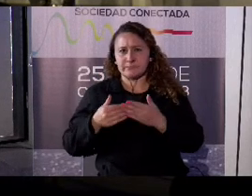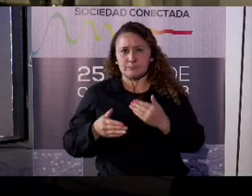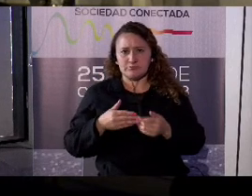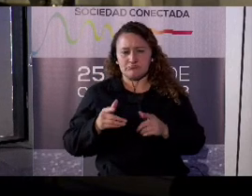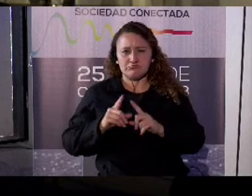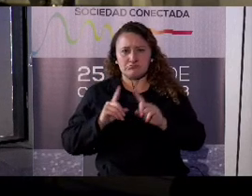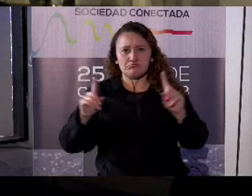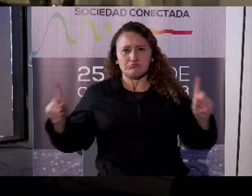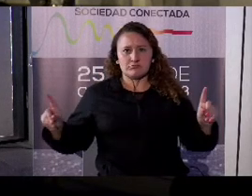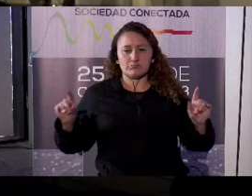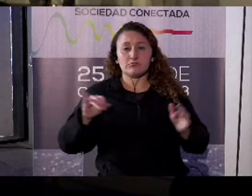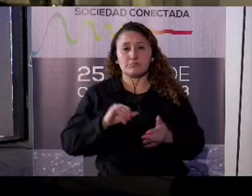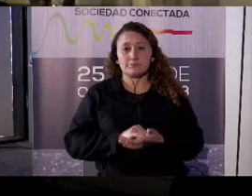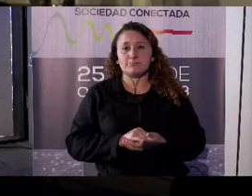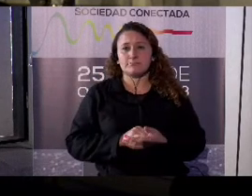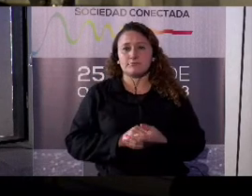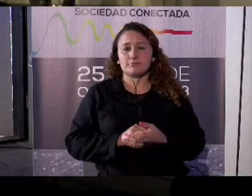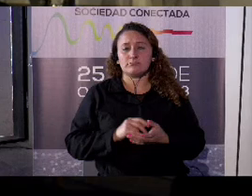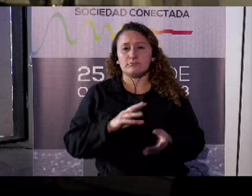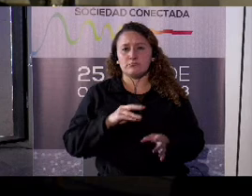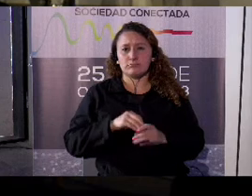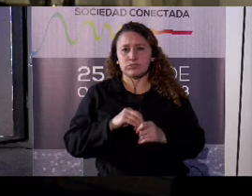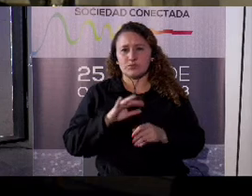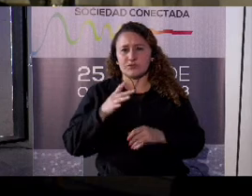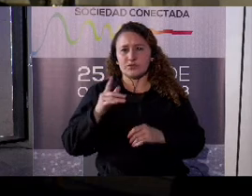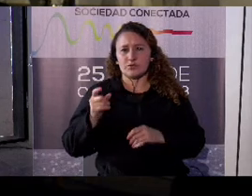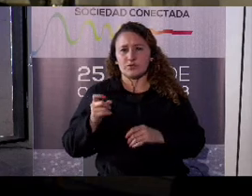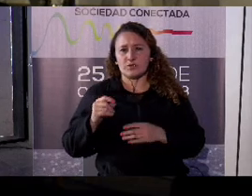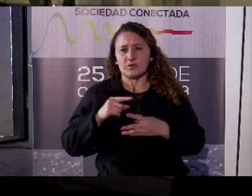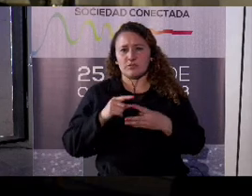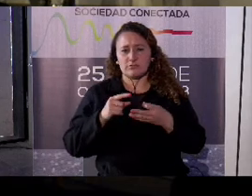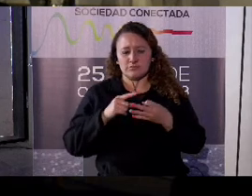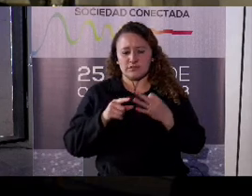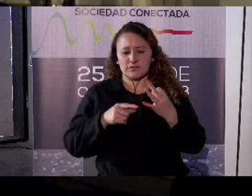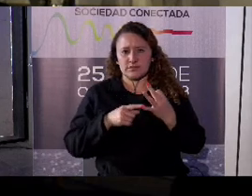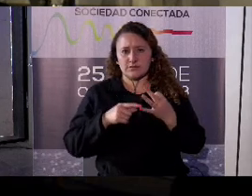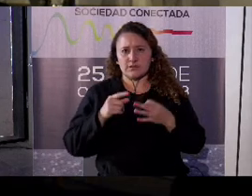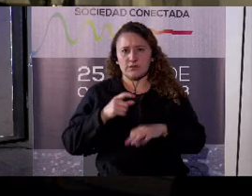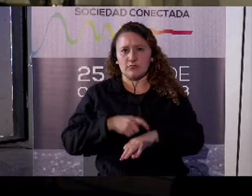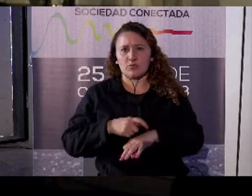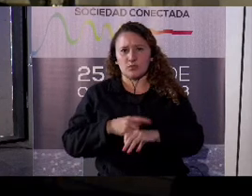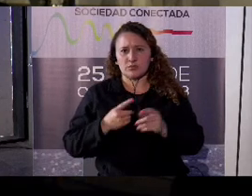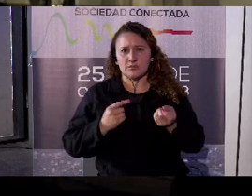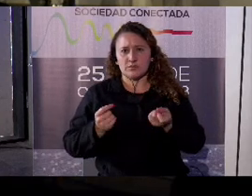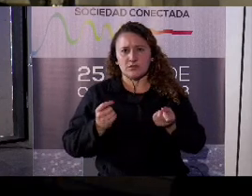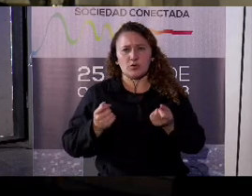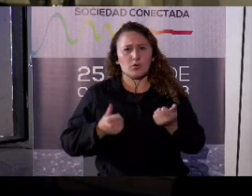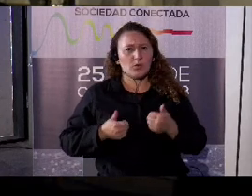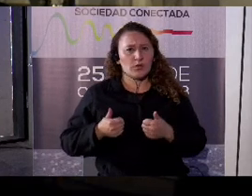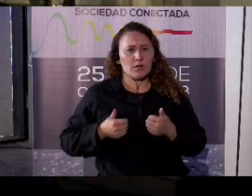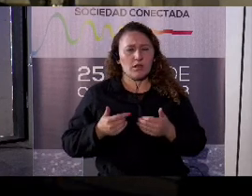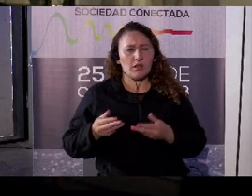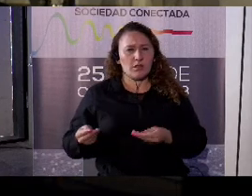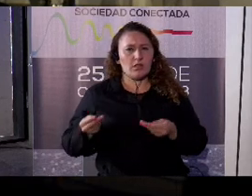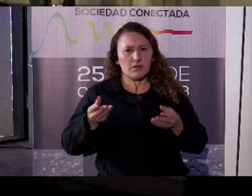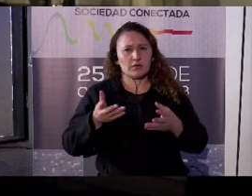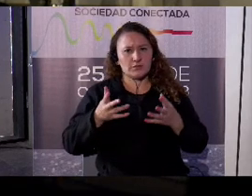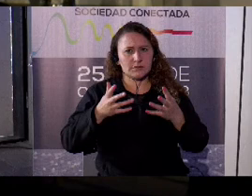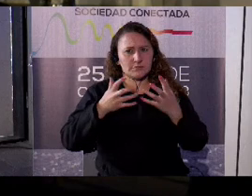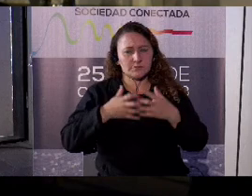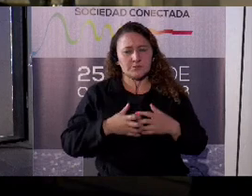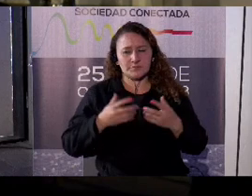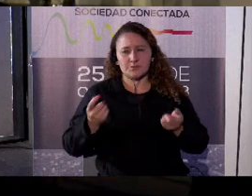de de tres tipos de de tiempos de medida de tiempos eh Para poder ofrecerles a la industria al